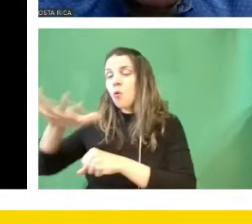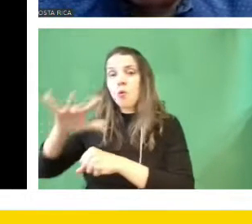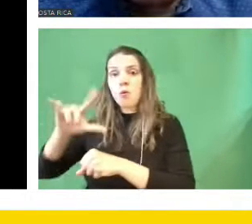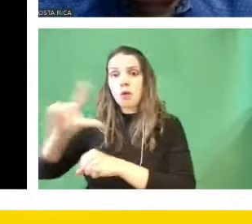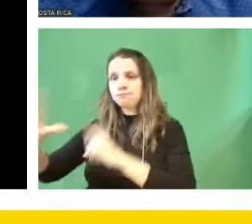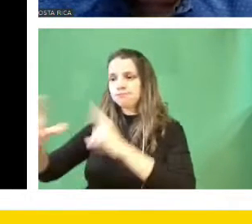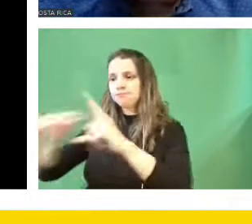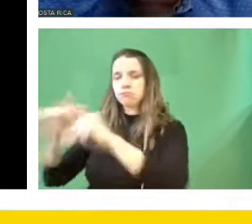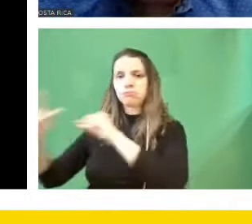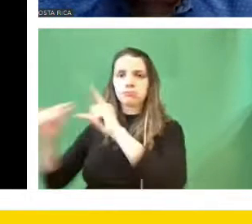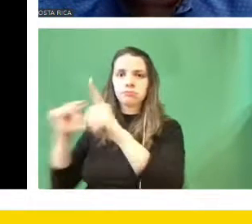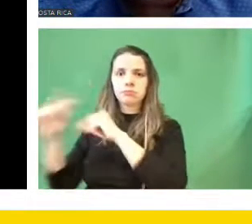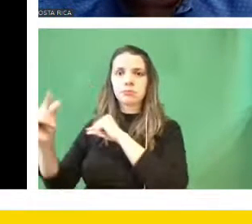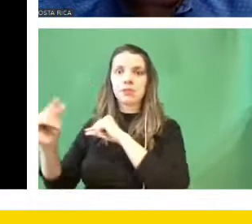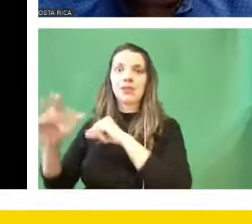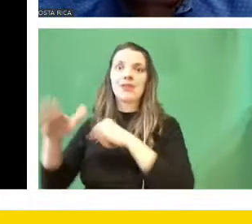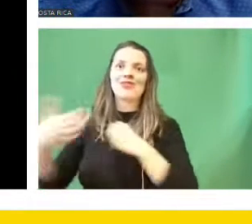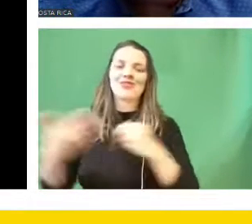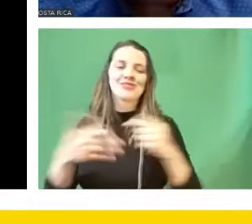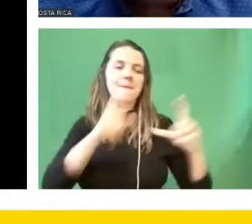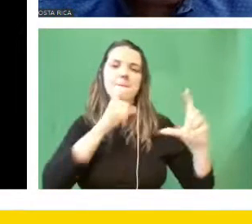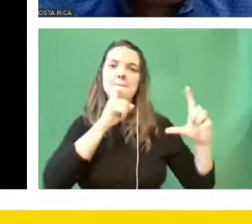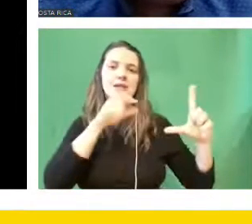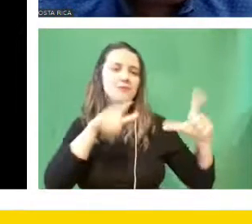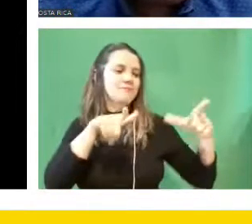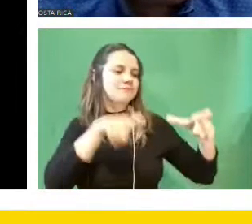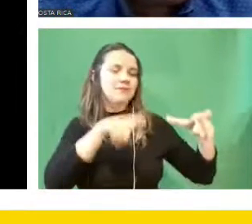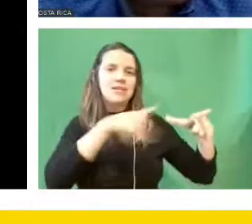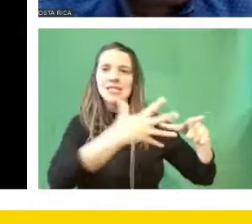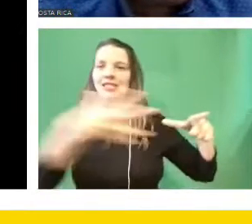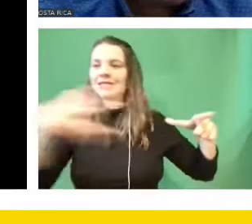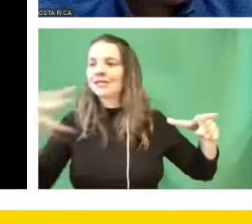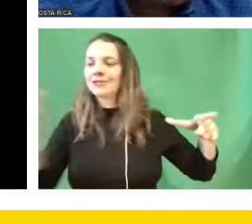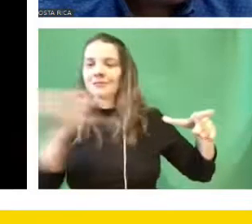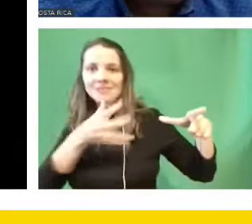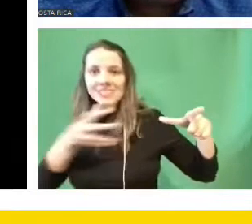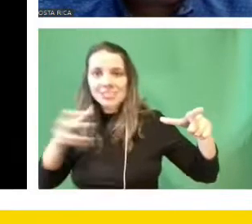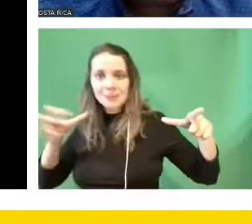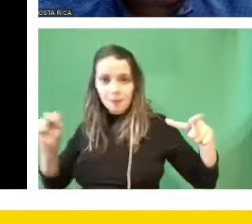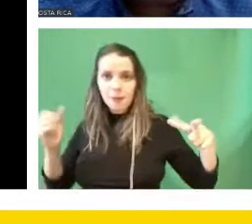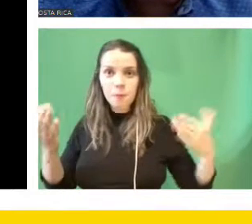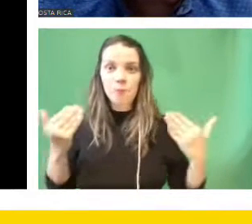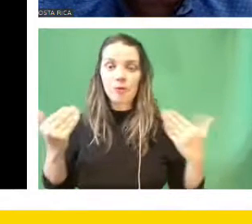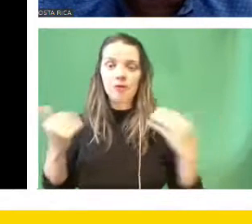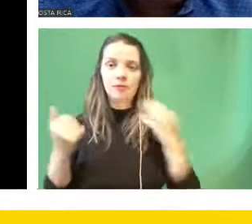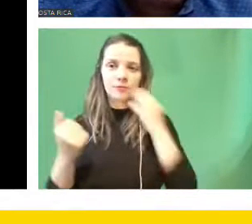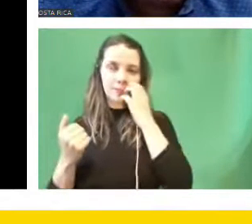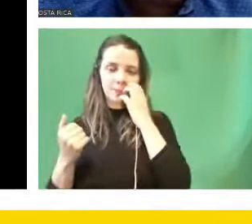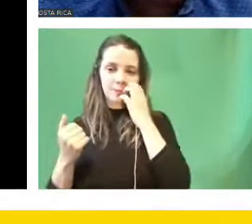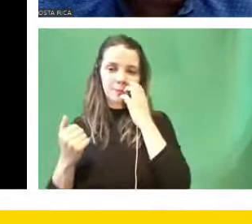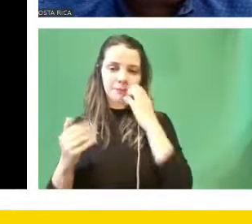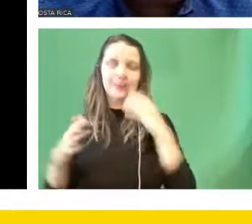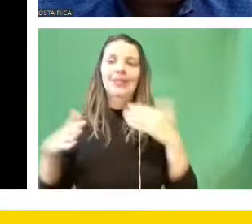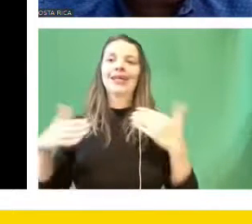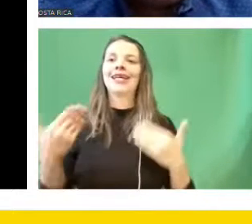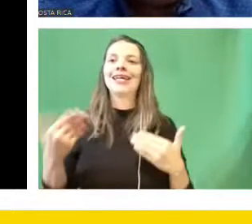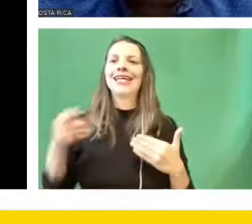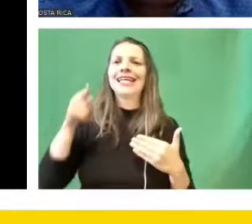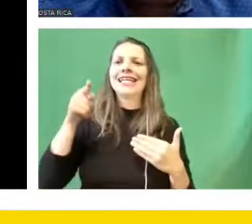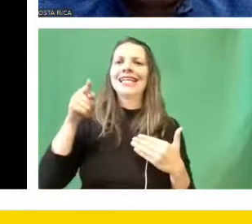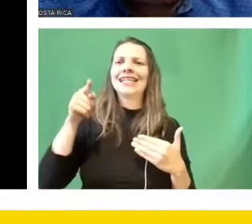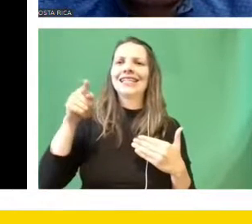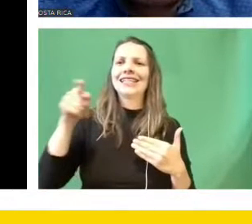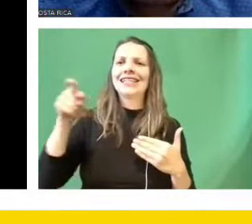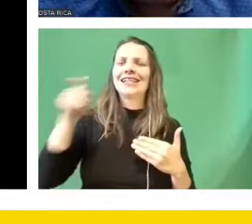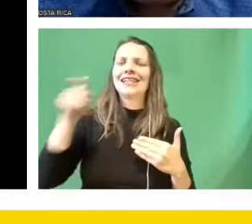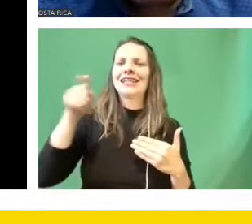Entonces, lo importante de este proyecto es que va llevando de la mano una situación con otra y definitivamente la versatilidad del uso que tiene